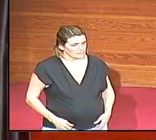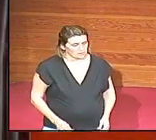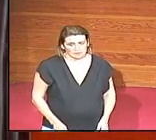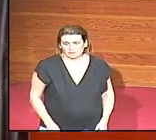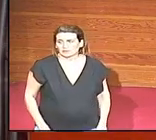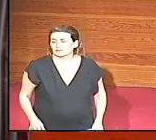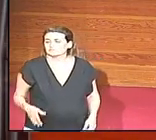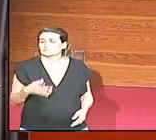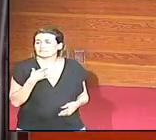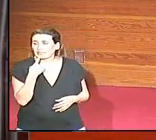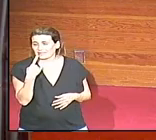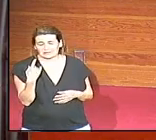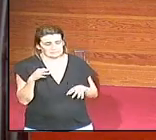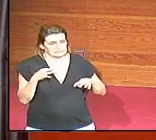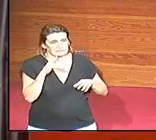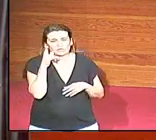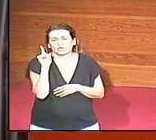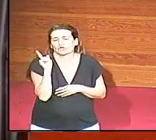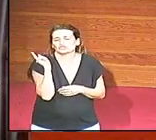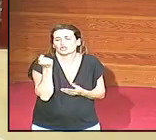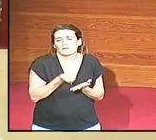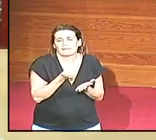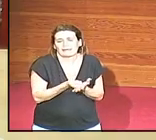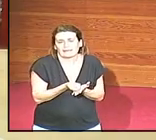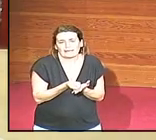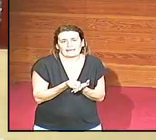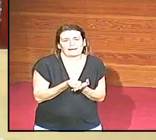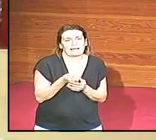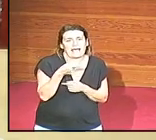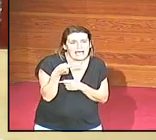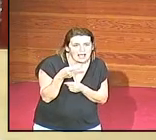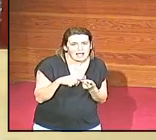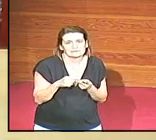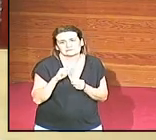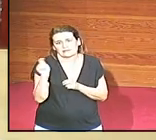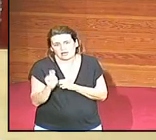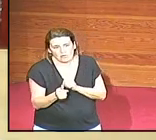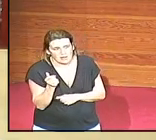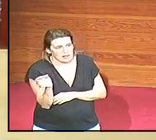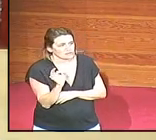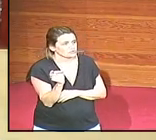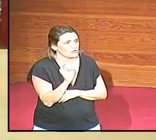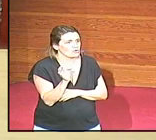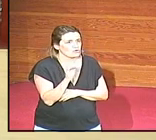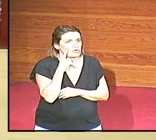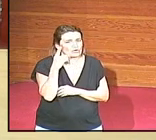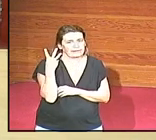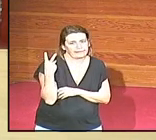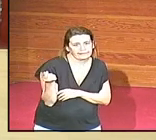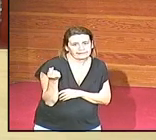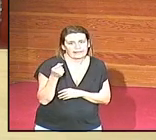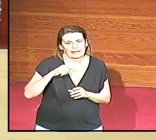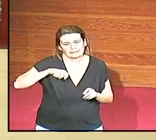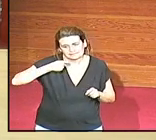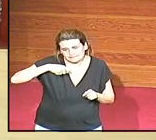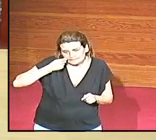que no se trata solamente de pagar el cereal o el gas más caro y que nos vayan a quitar el pincho de tortilla. No